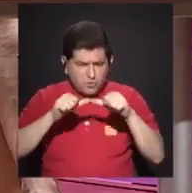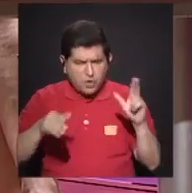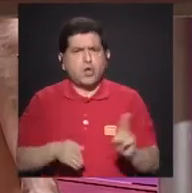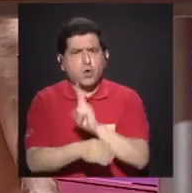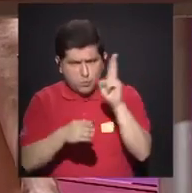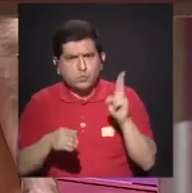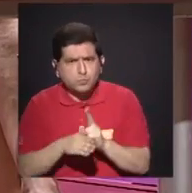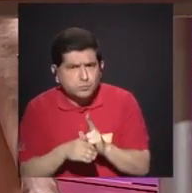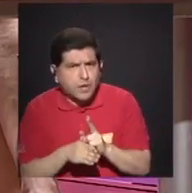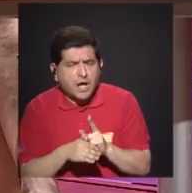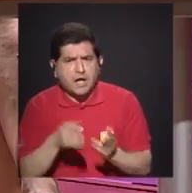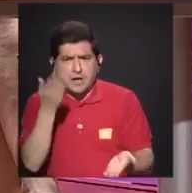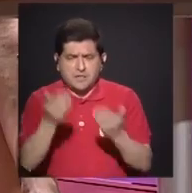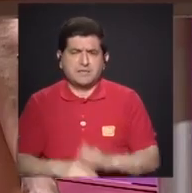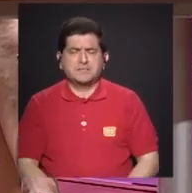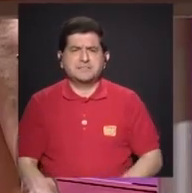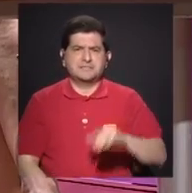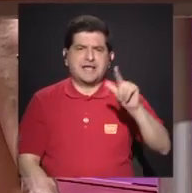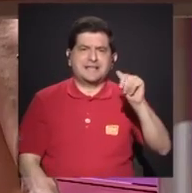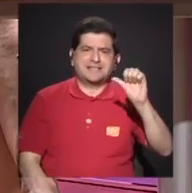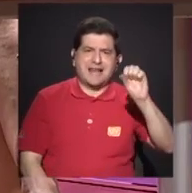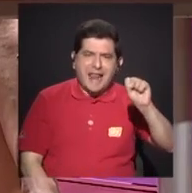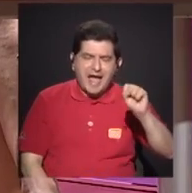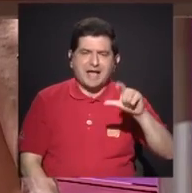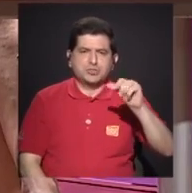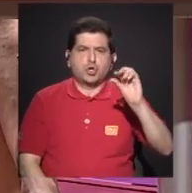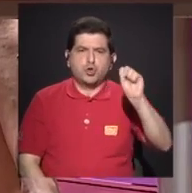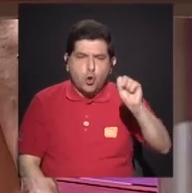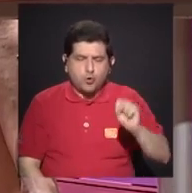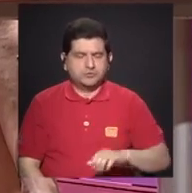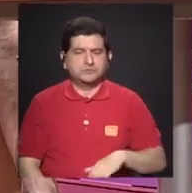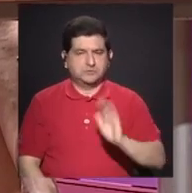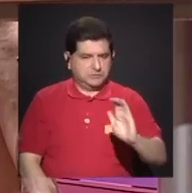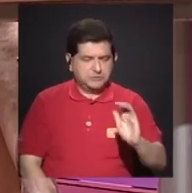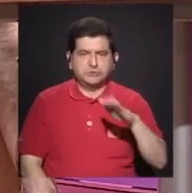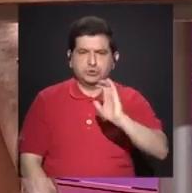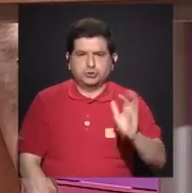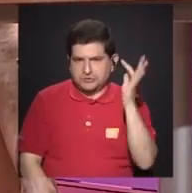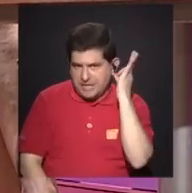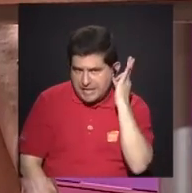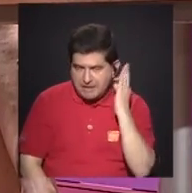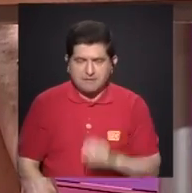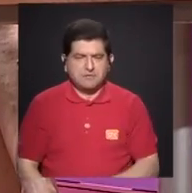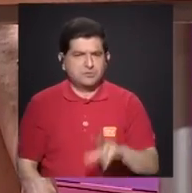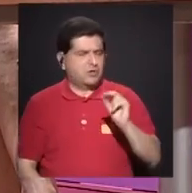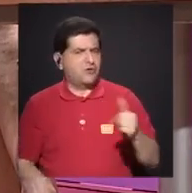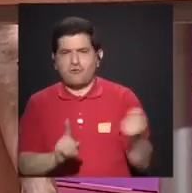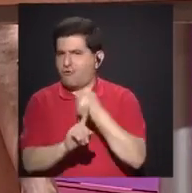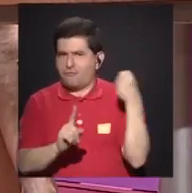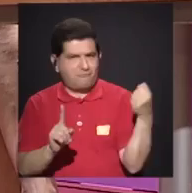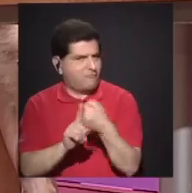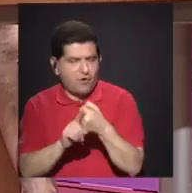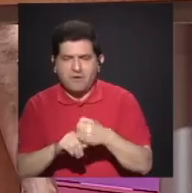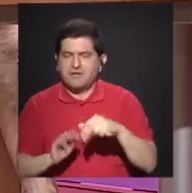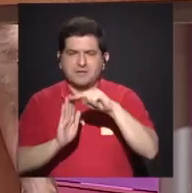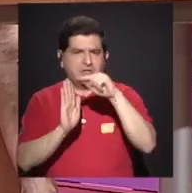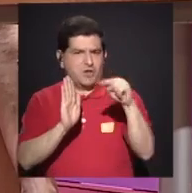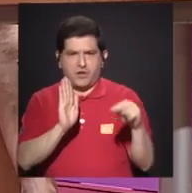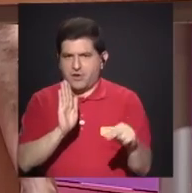usando las y los, las niñas y los niños, y no estamos violentando en ese sentido